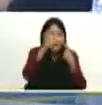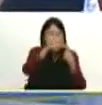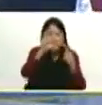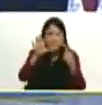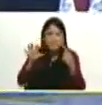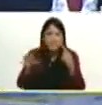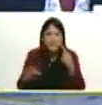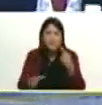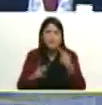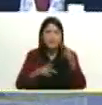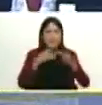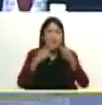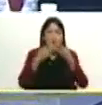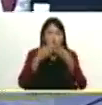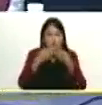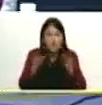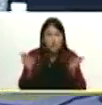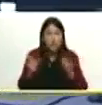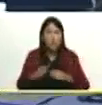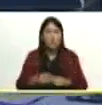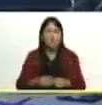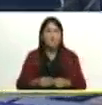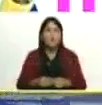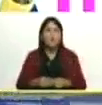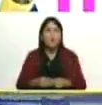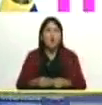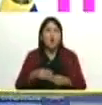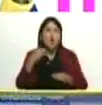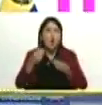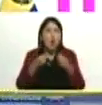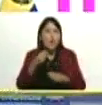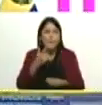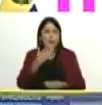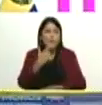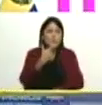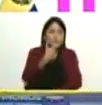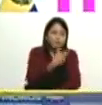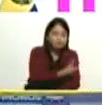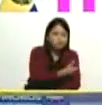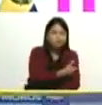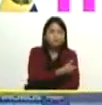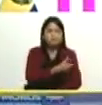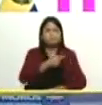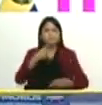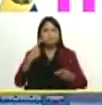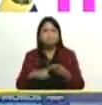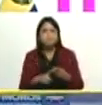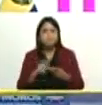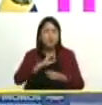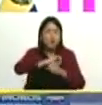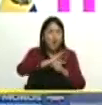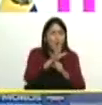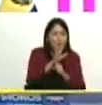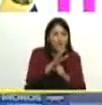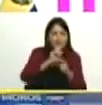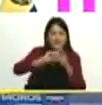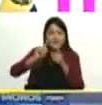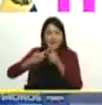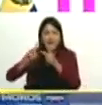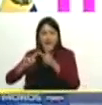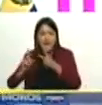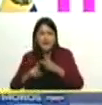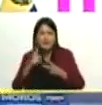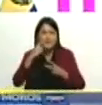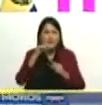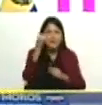políticas públicas, para ver los tratamientos frente a la pandemia, frente a las distintas variantes, para ver el surgimiento